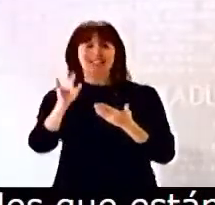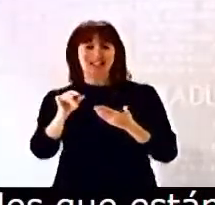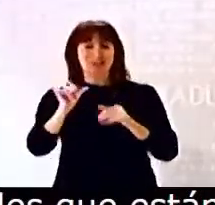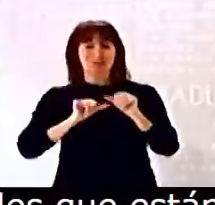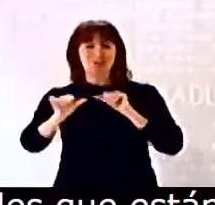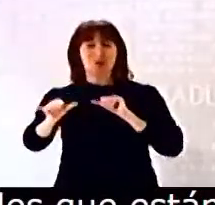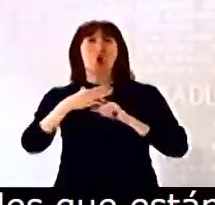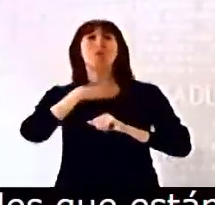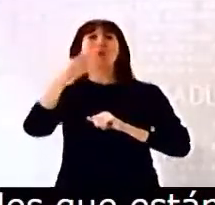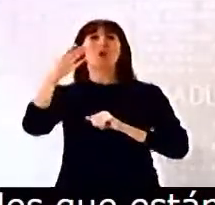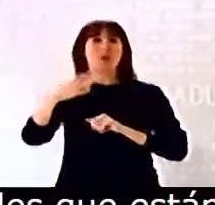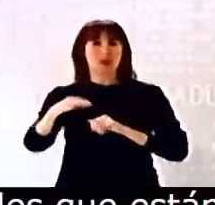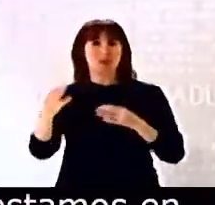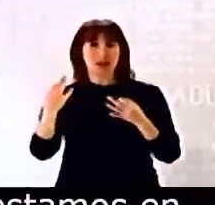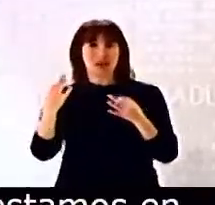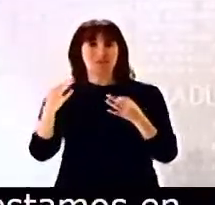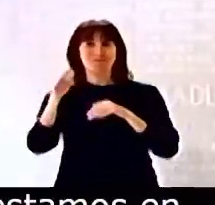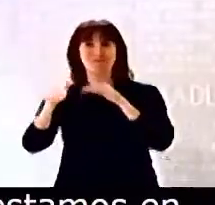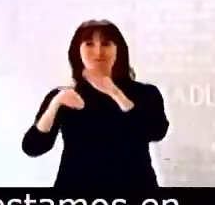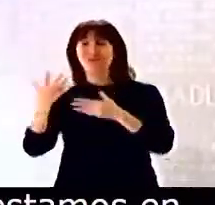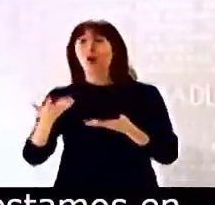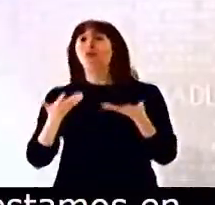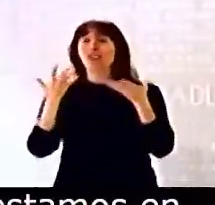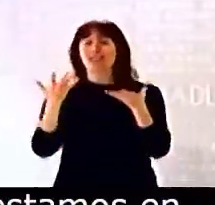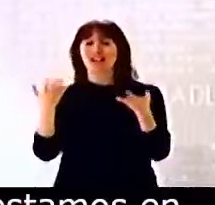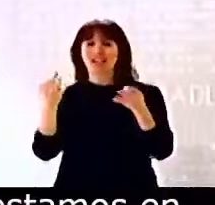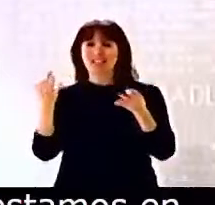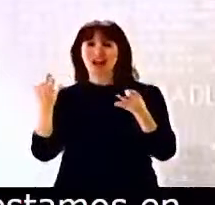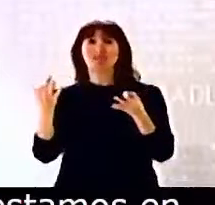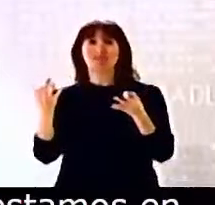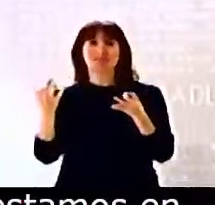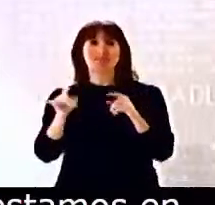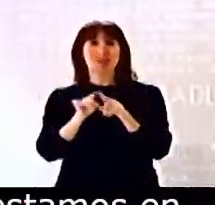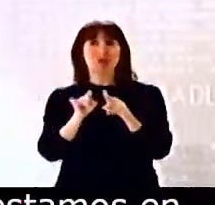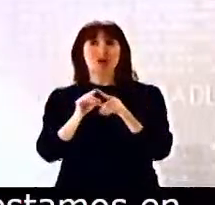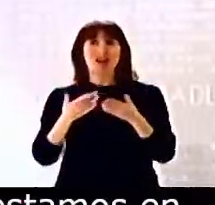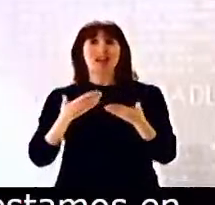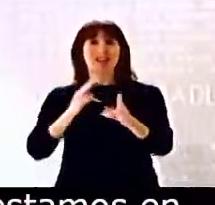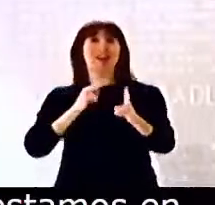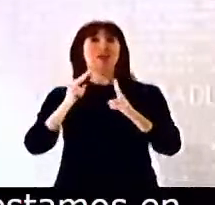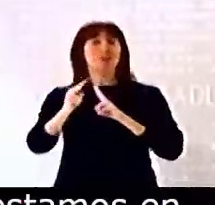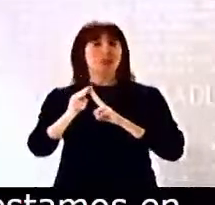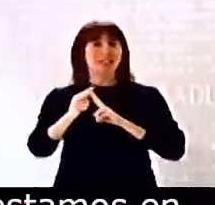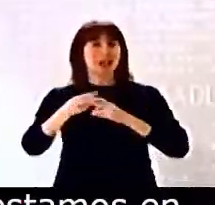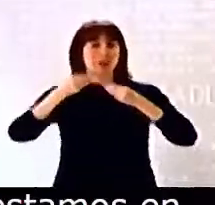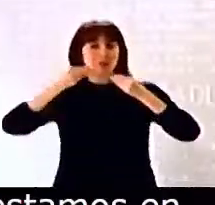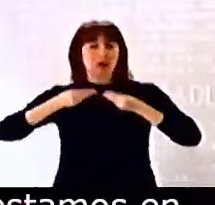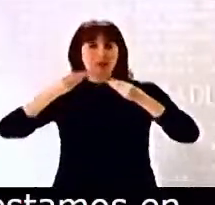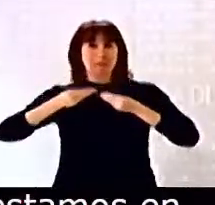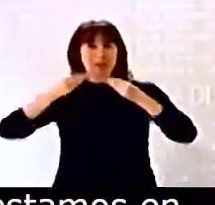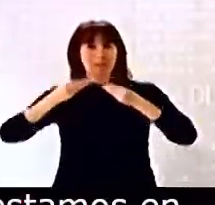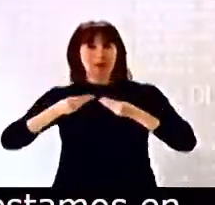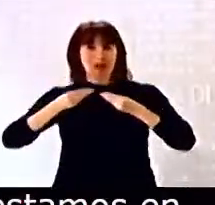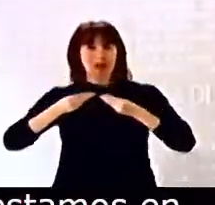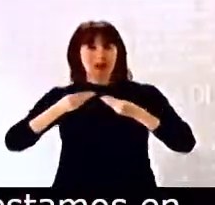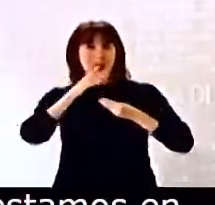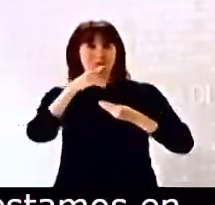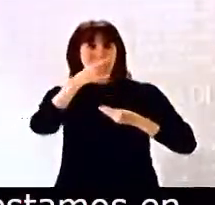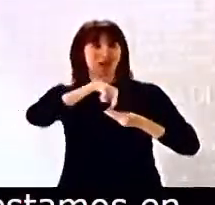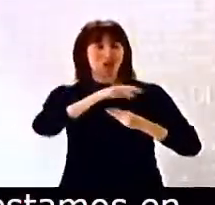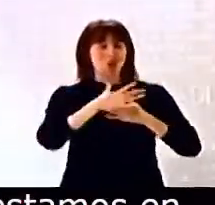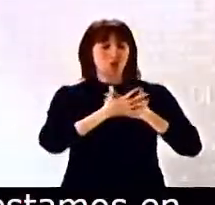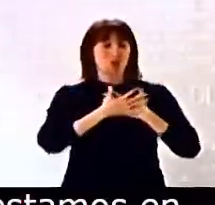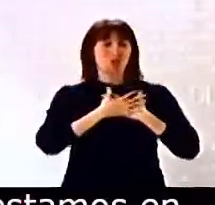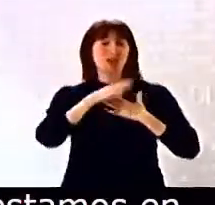disposición de poder ofrecerle y poder responderle de forma adecuada al ofrecimiento que hacen estos